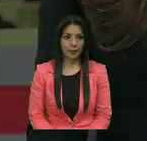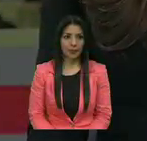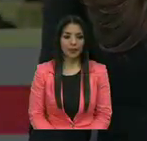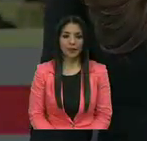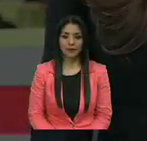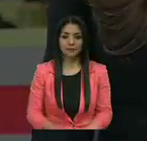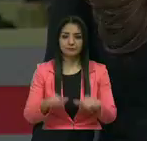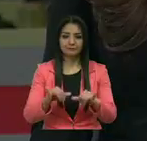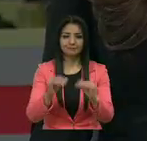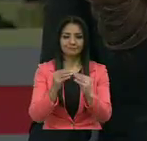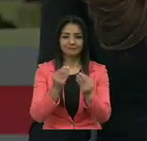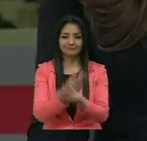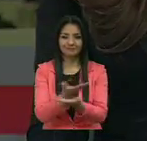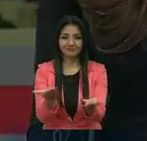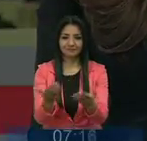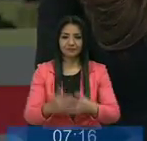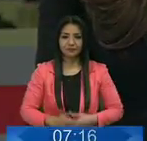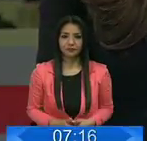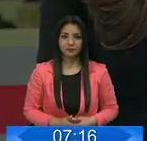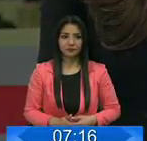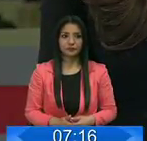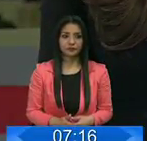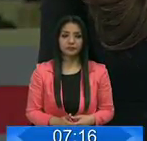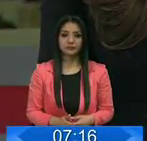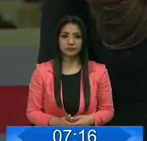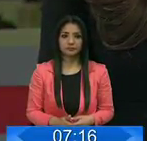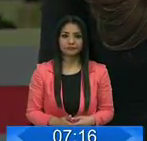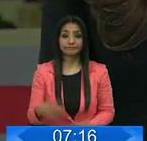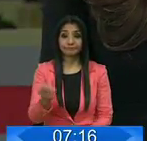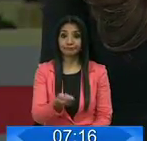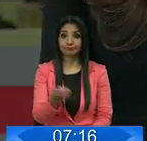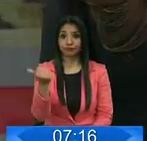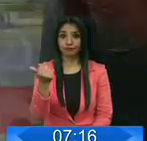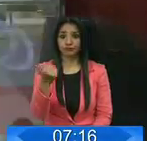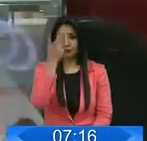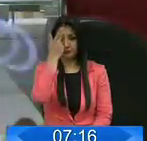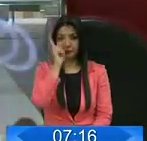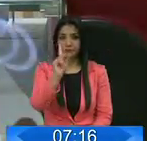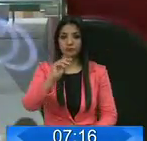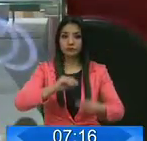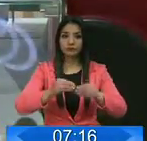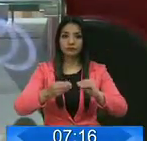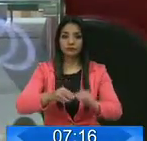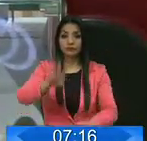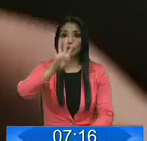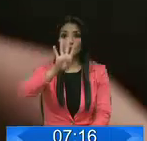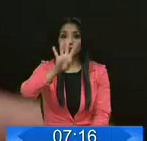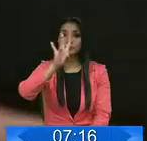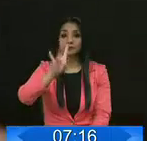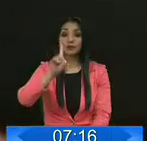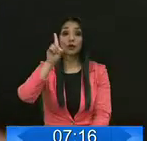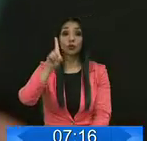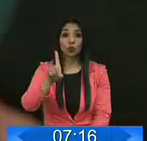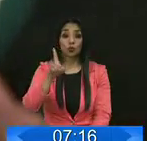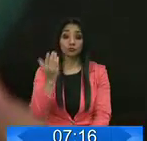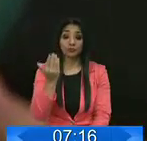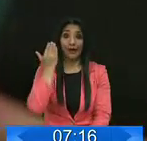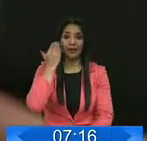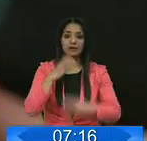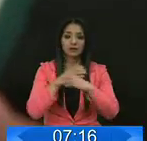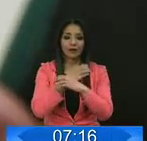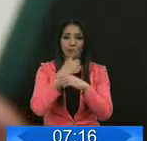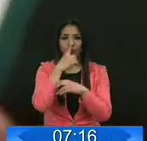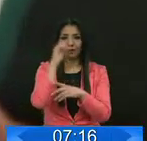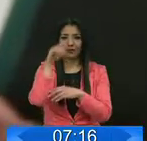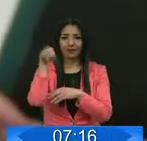Continuamos con más información. Queda sin efecto la resolución 471 que cambiaba el cálculo de intereses de las